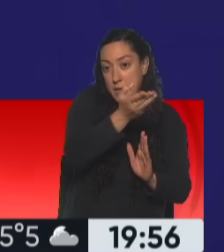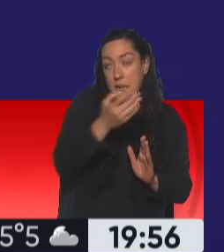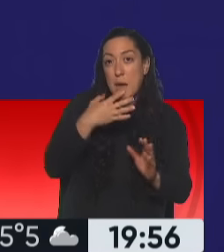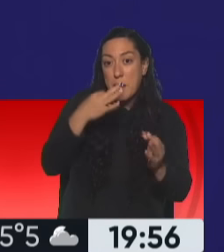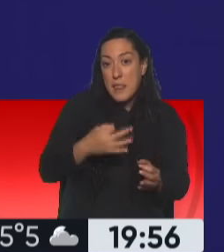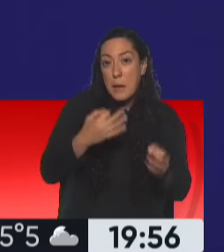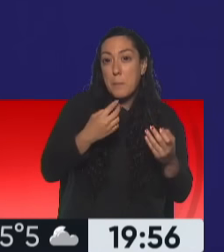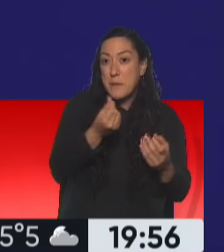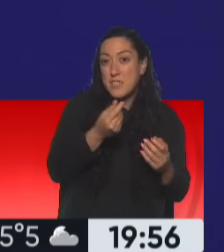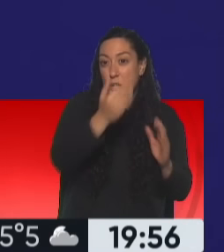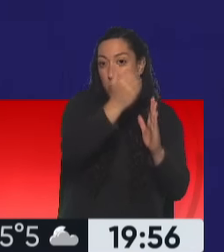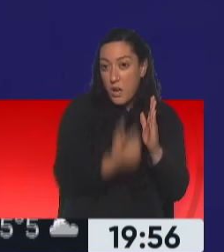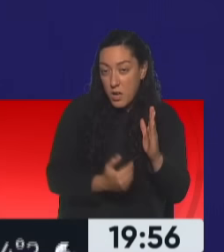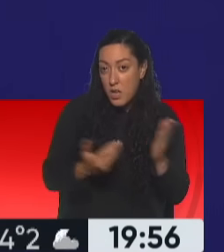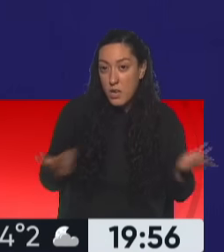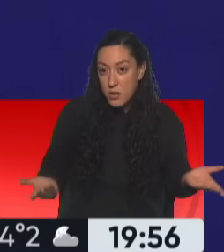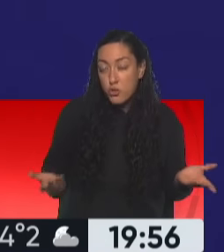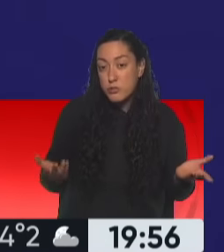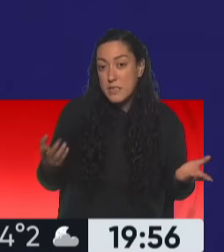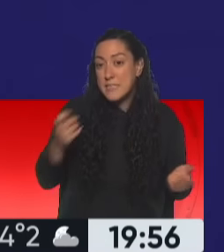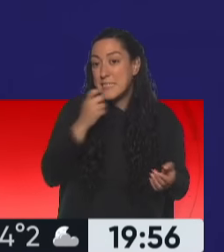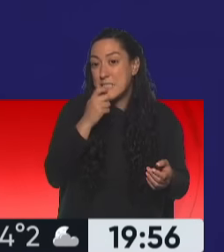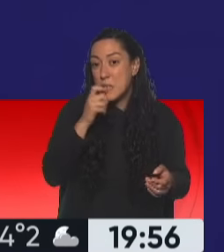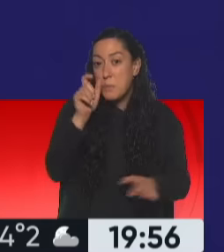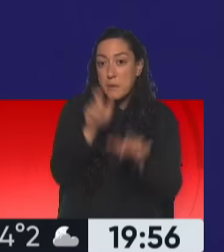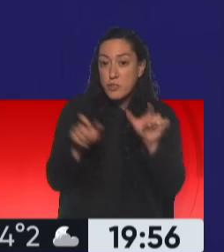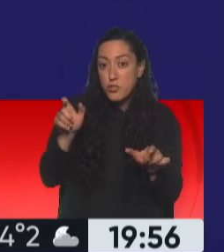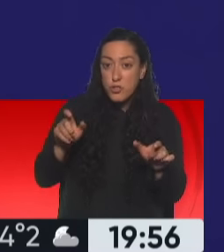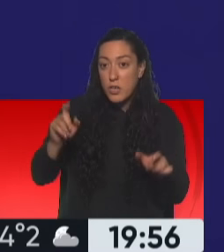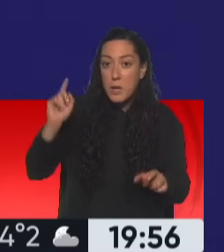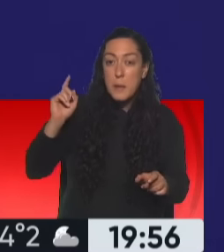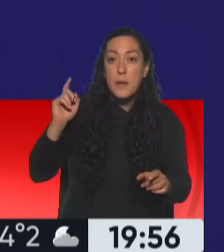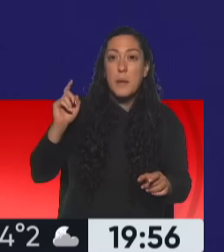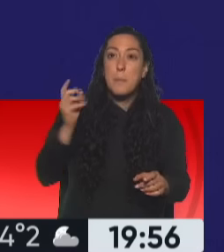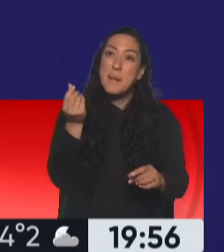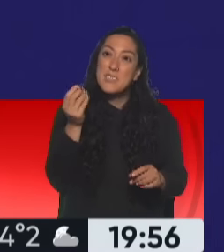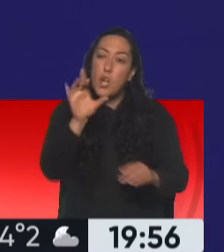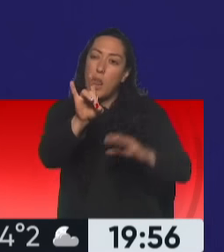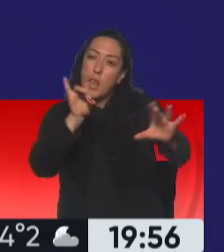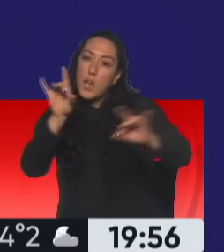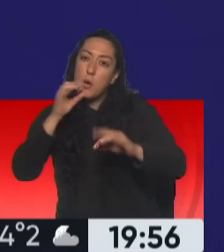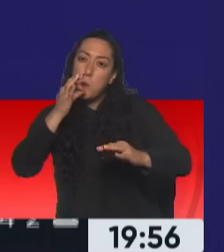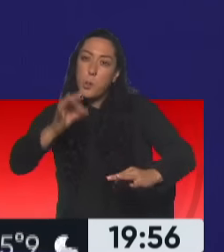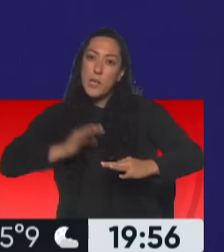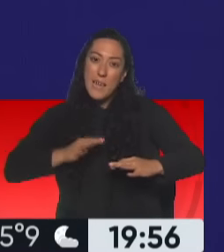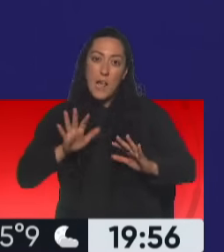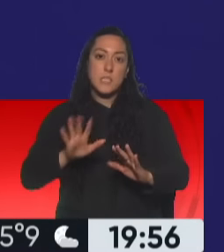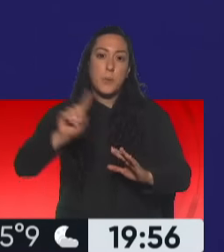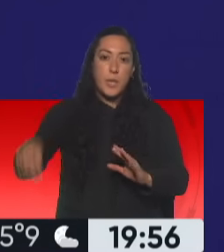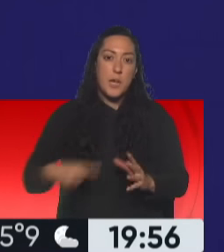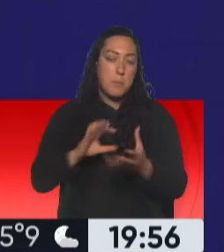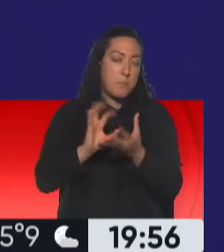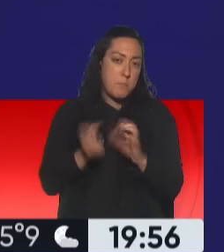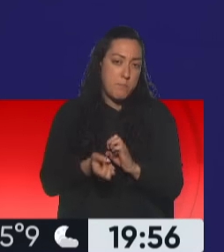lado. Eso es lo que pasa cuando alguien quiere determinar a dedo los precios. ¿Cómo termina?